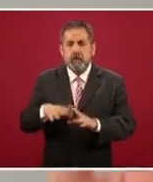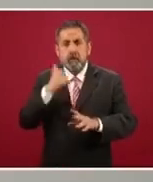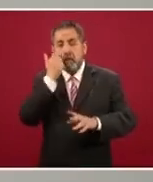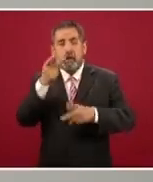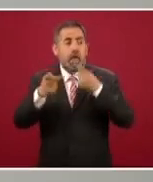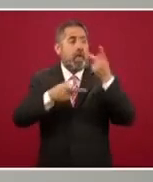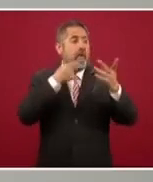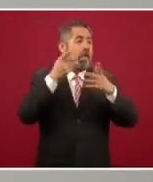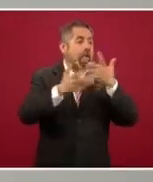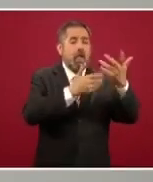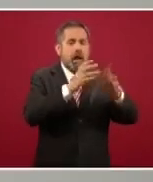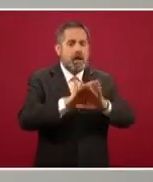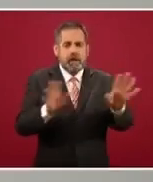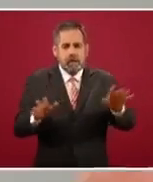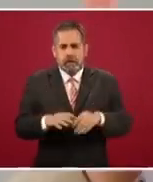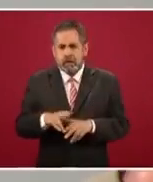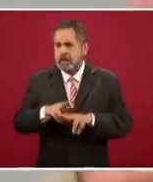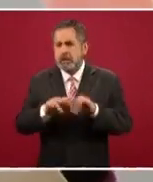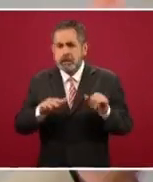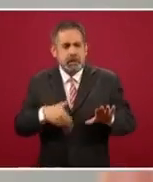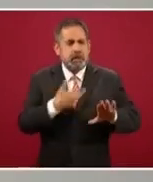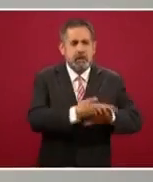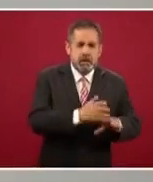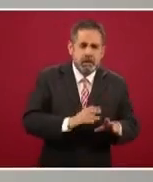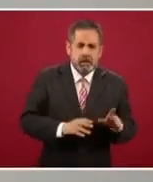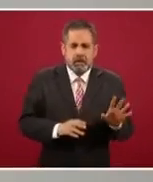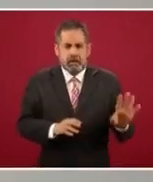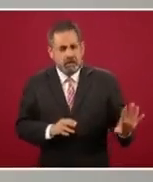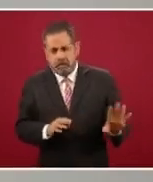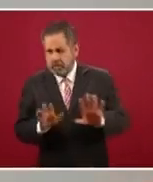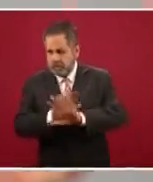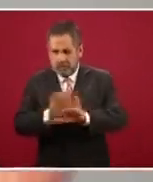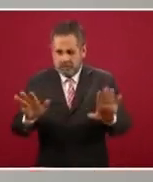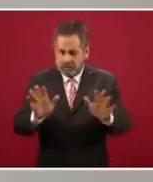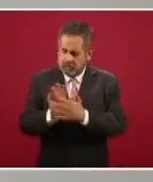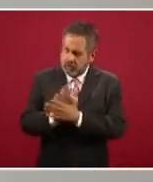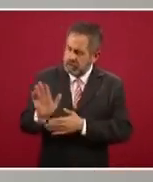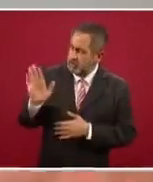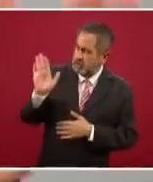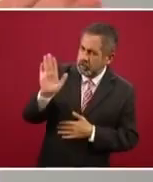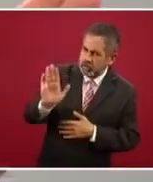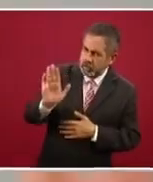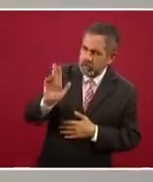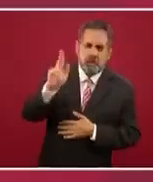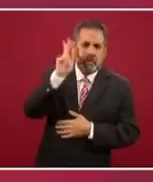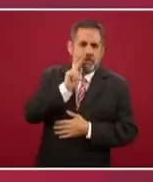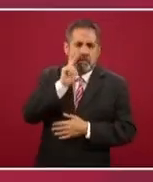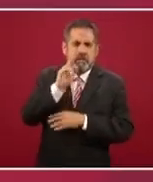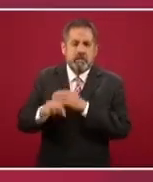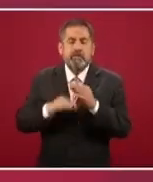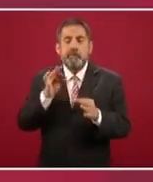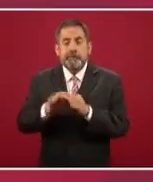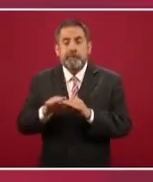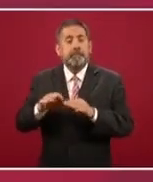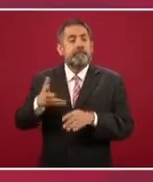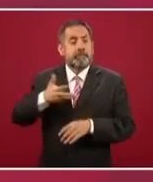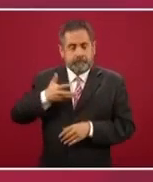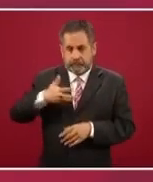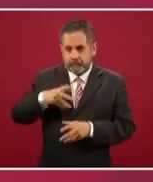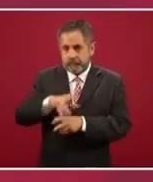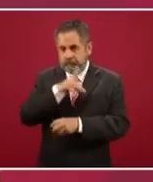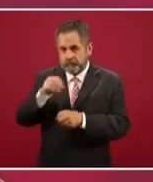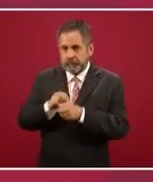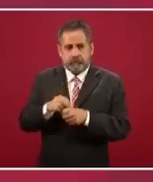olas, tampoco en contra de alguien y decir los están ahorcando los empresarios, no. Donde tenemos una evidencia de una concentración del mercado,